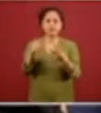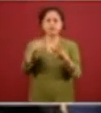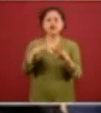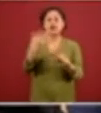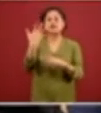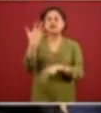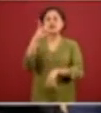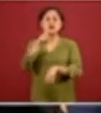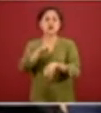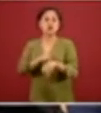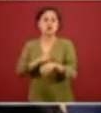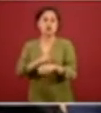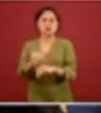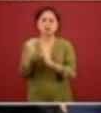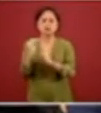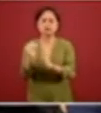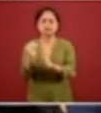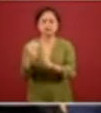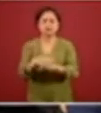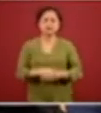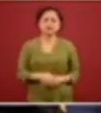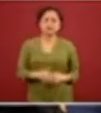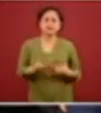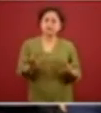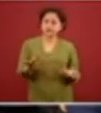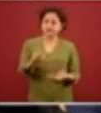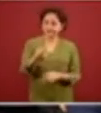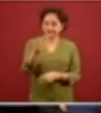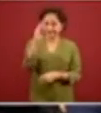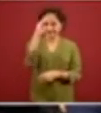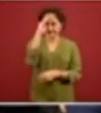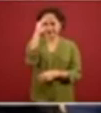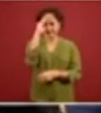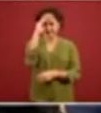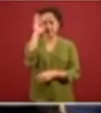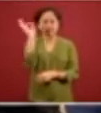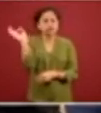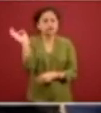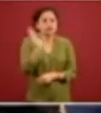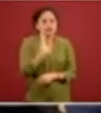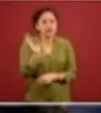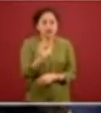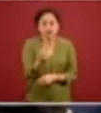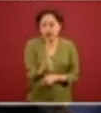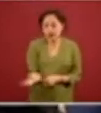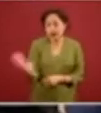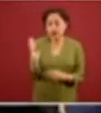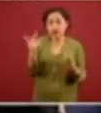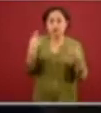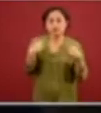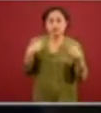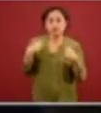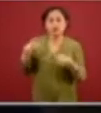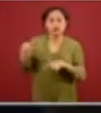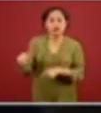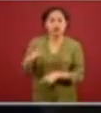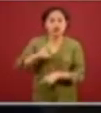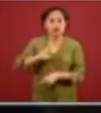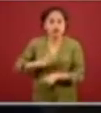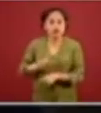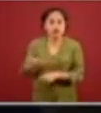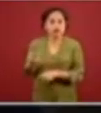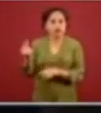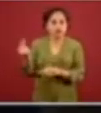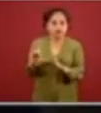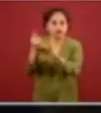días. Y ahora pongan en cuenta que los pacientes con algún requerimiento en quimioterapia requieren plaquetas